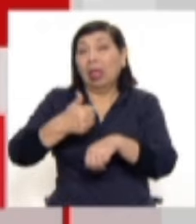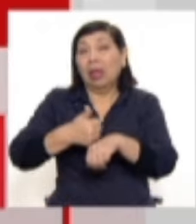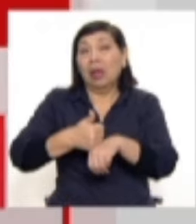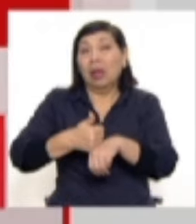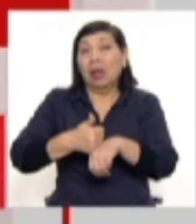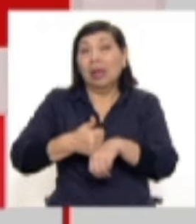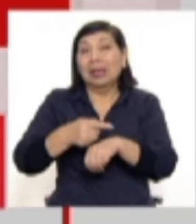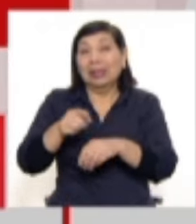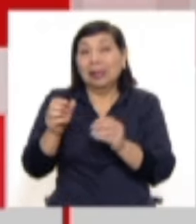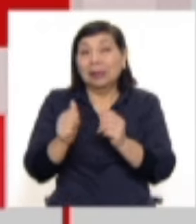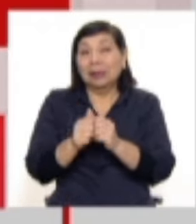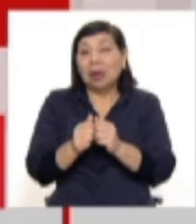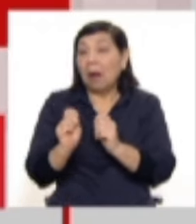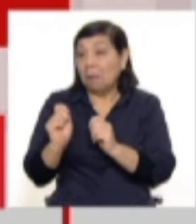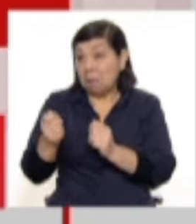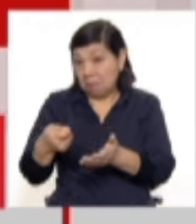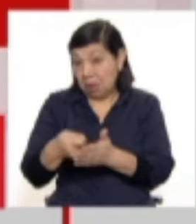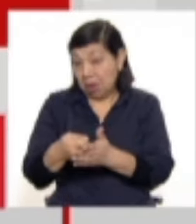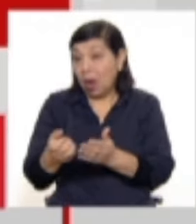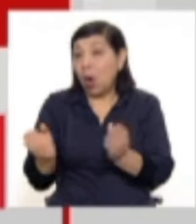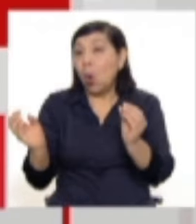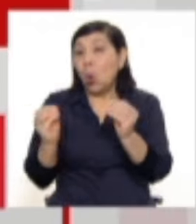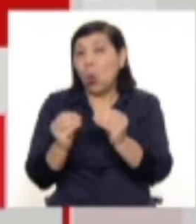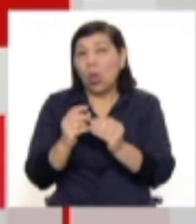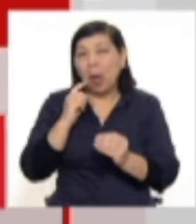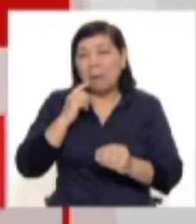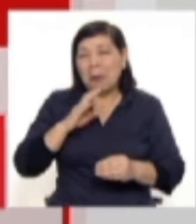alias el monstruo, les ofrecía.